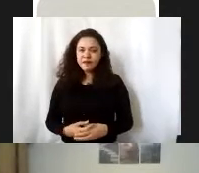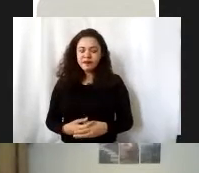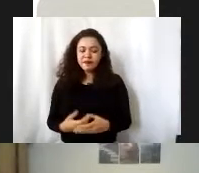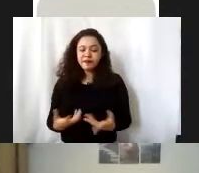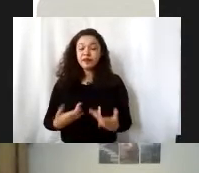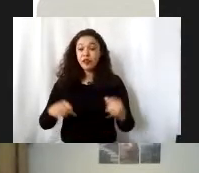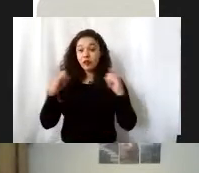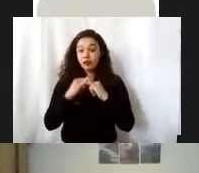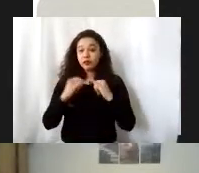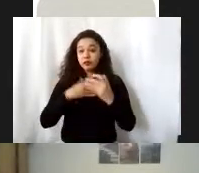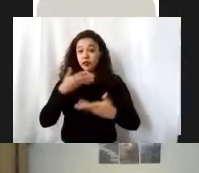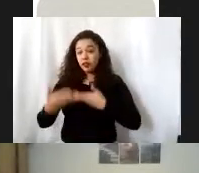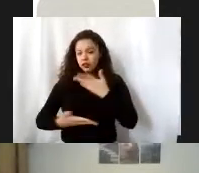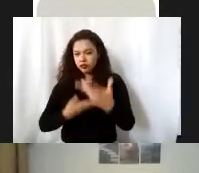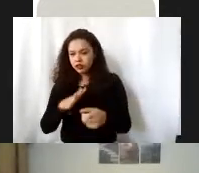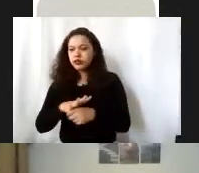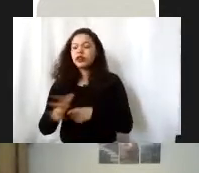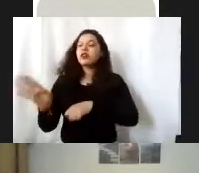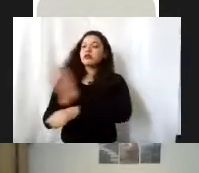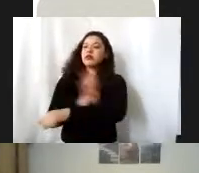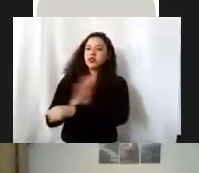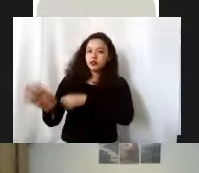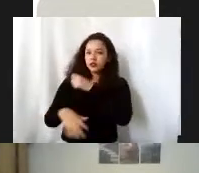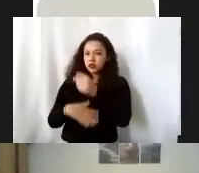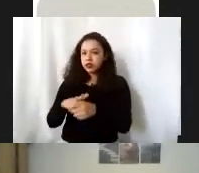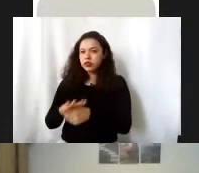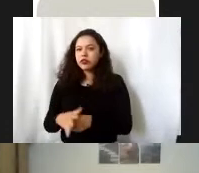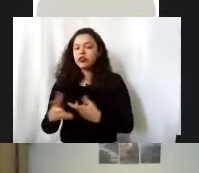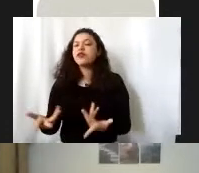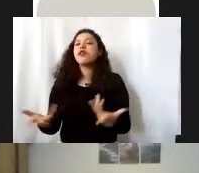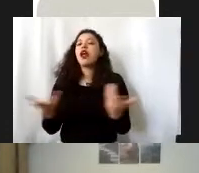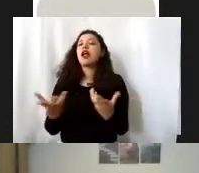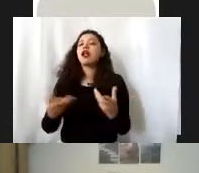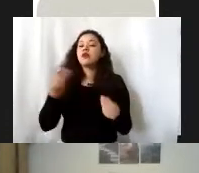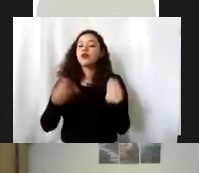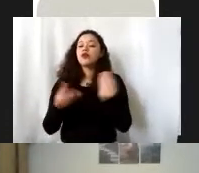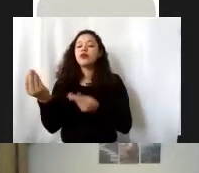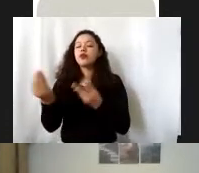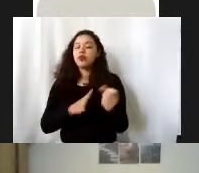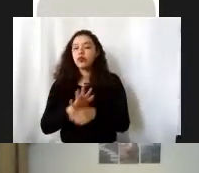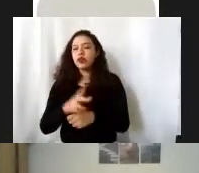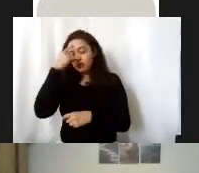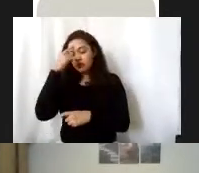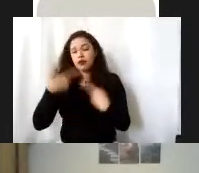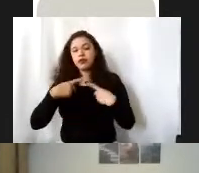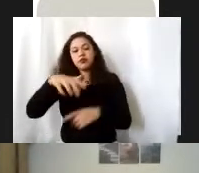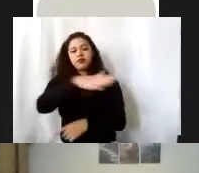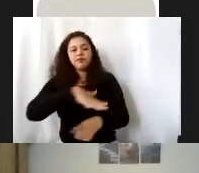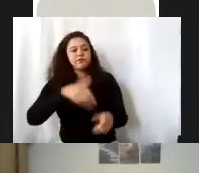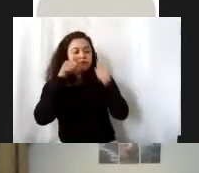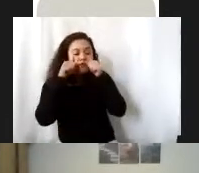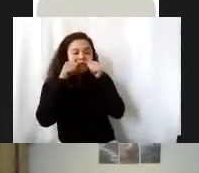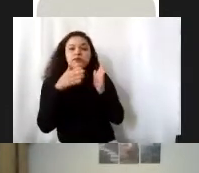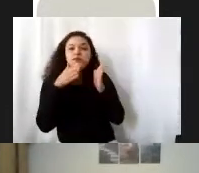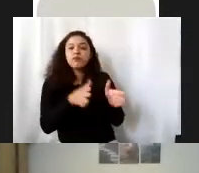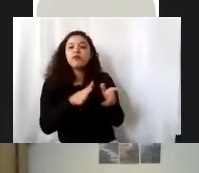qué servicios, qué beneficios proporciona o algo, dirigido a qué población, o sea, se